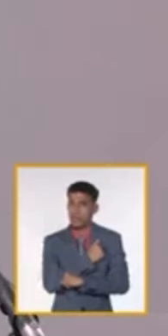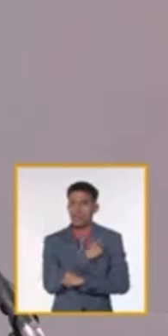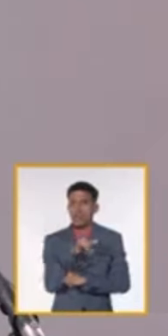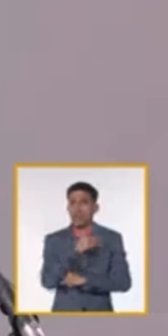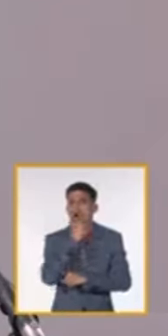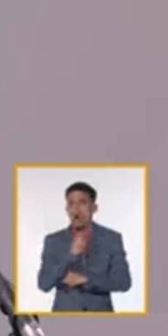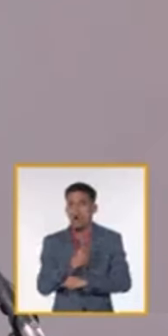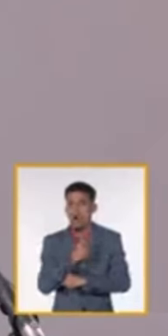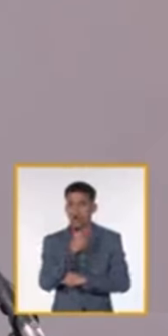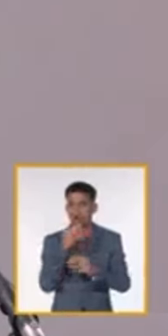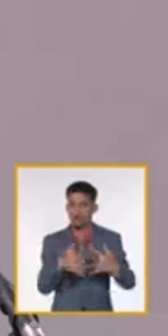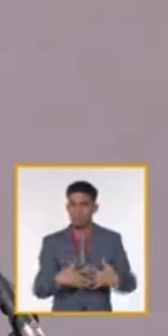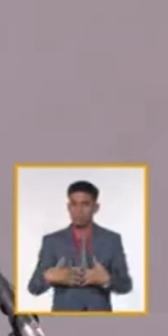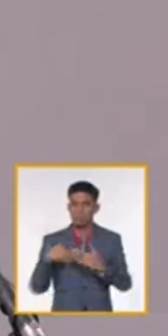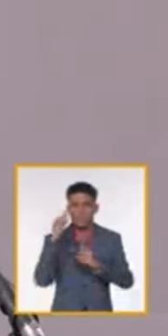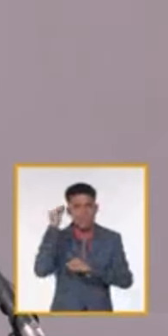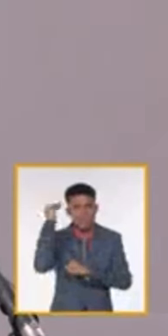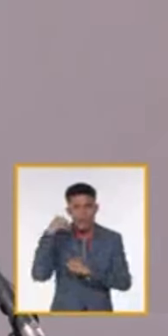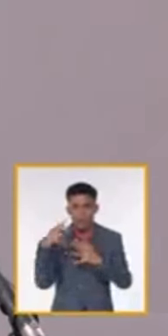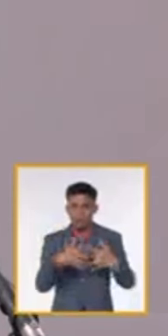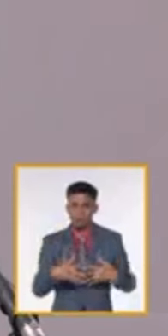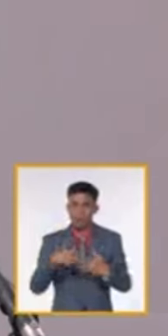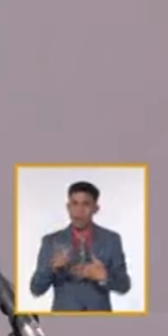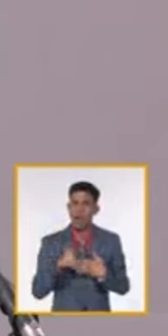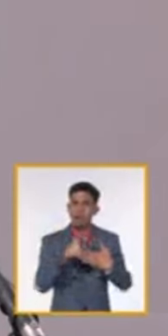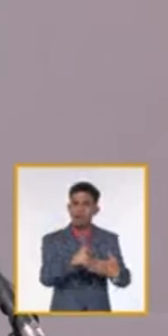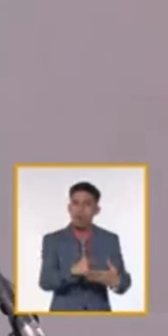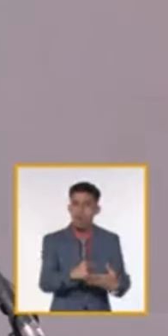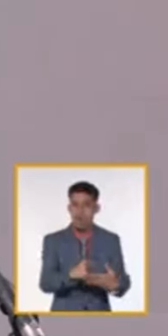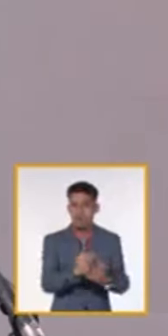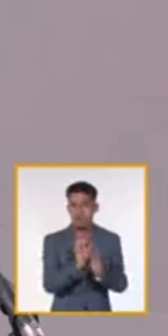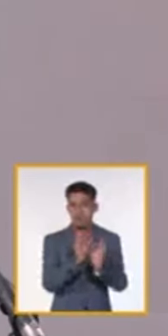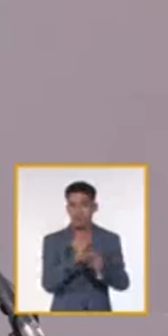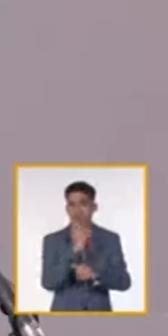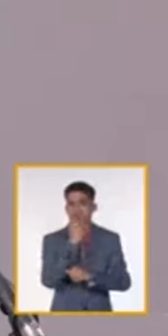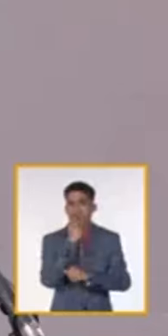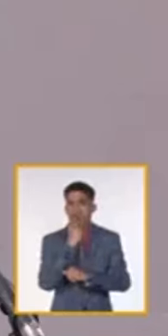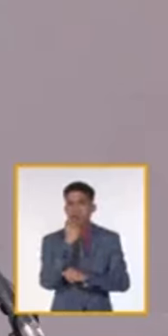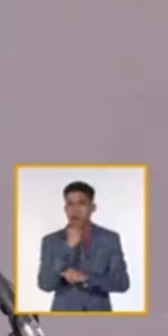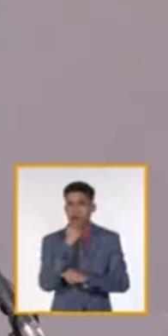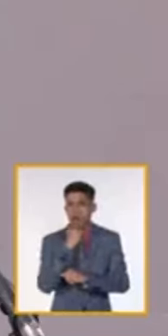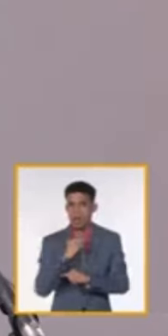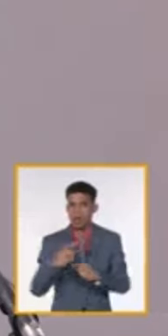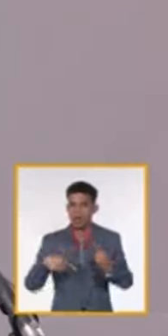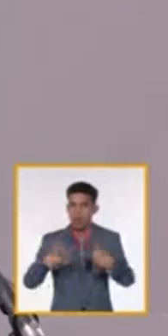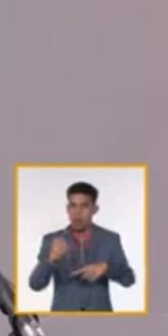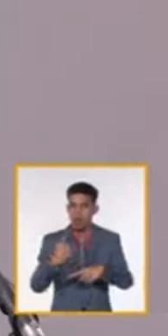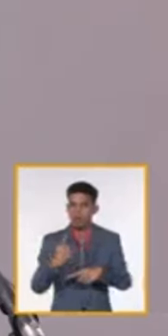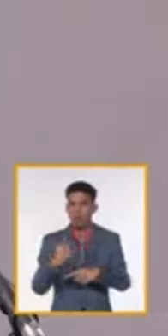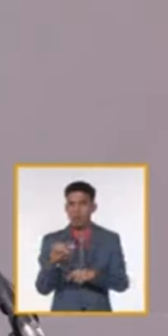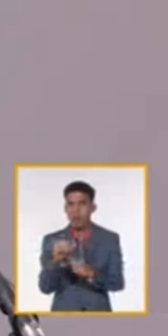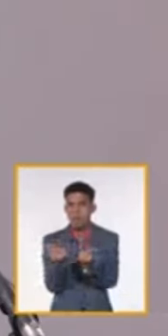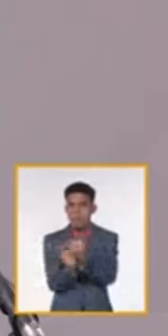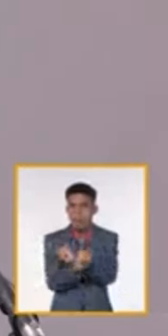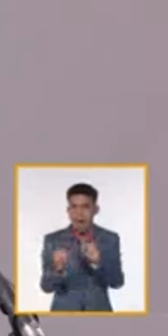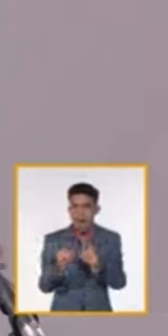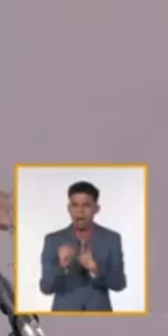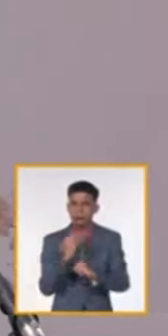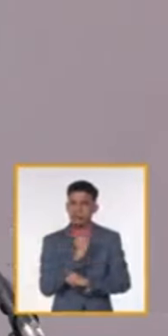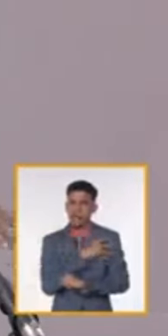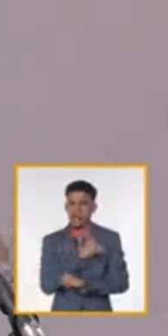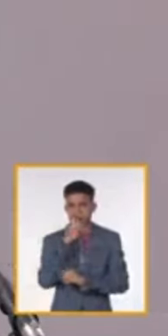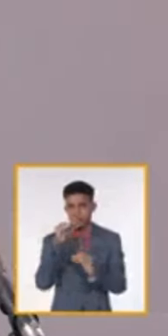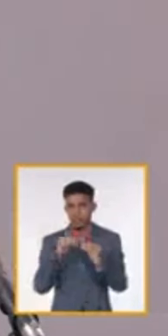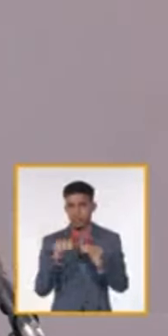nuevo de los comunistas o los socialistas. Estamos hablando de inclusive sectores del Partido Demócrata, sectores del Partido Republicano, de